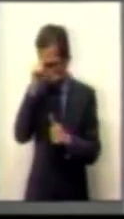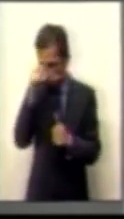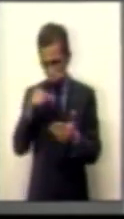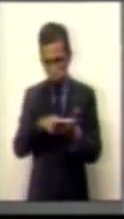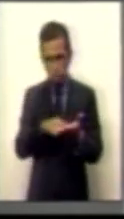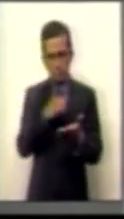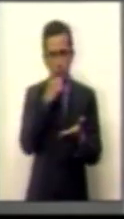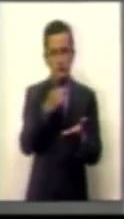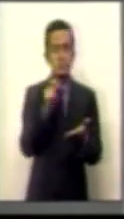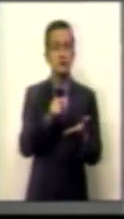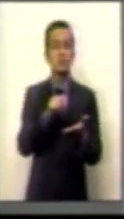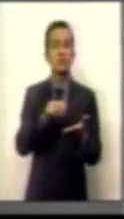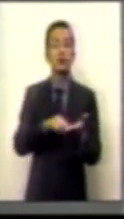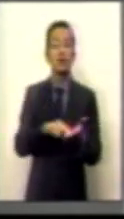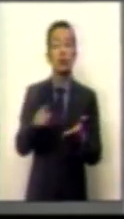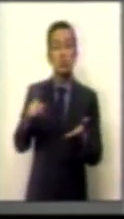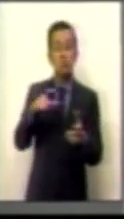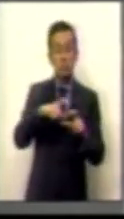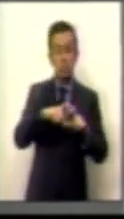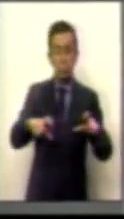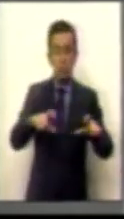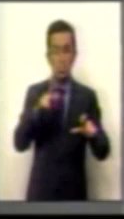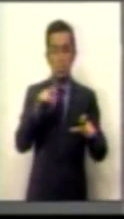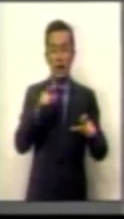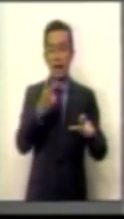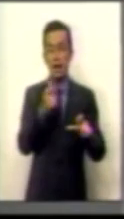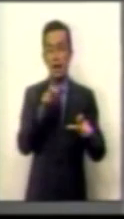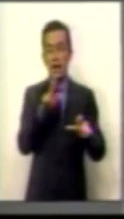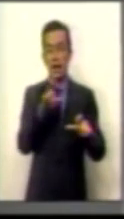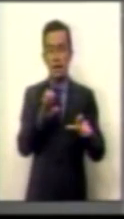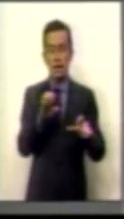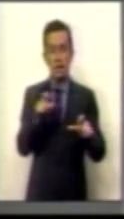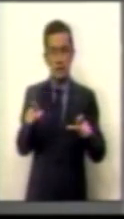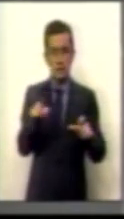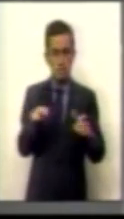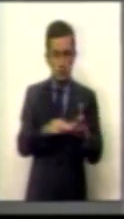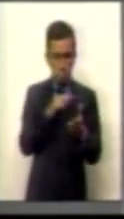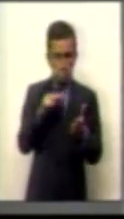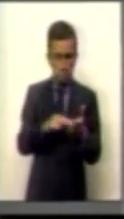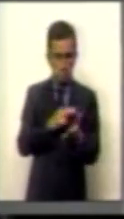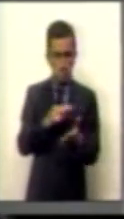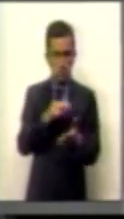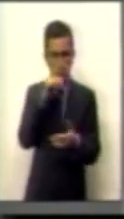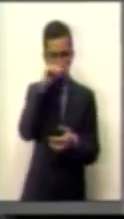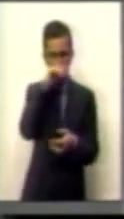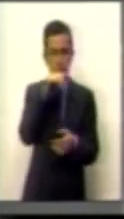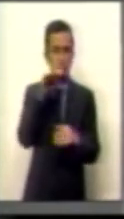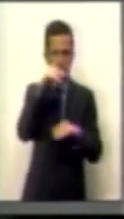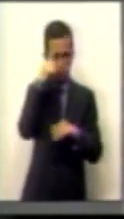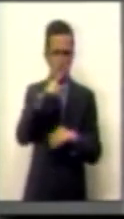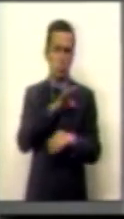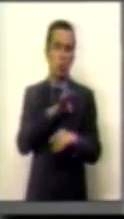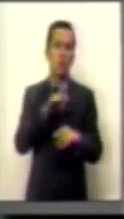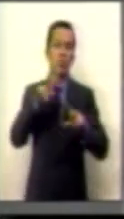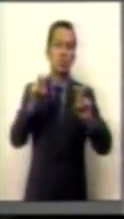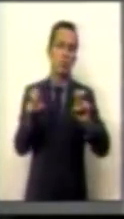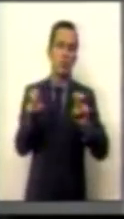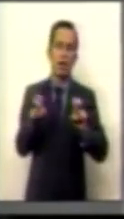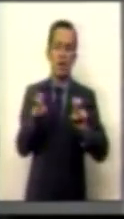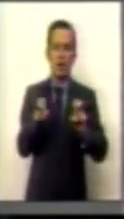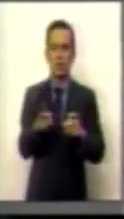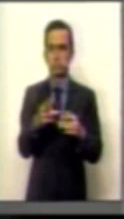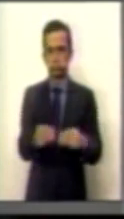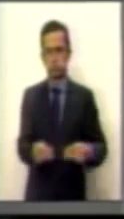la suscripción de pagarés para darles vida como asuntos mercantiles. También